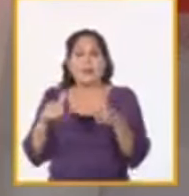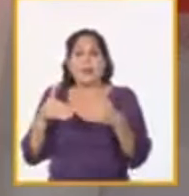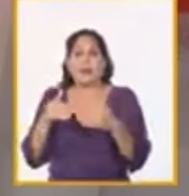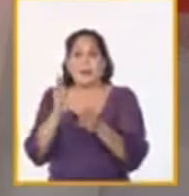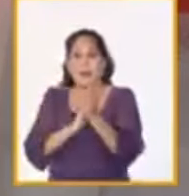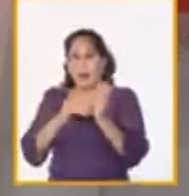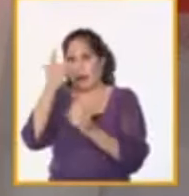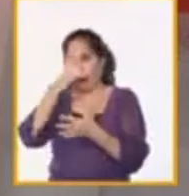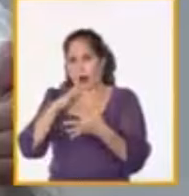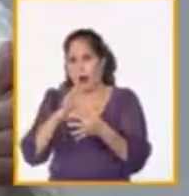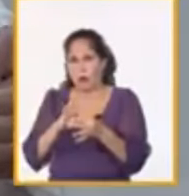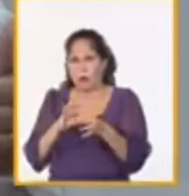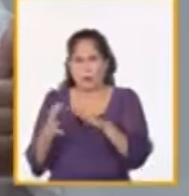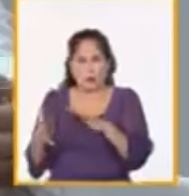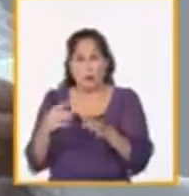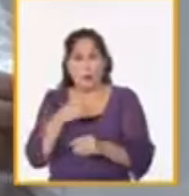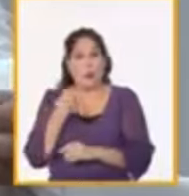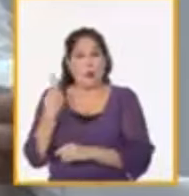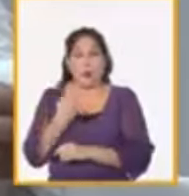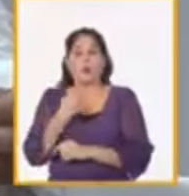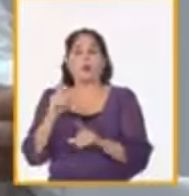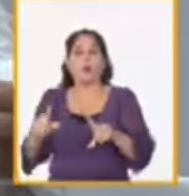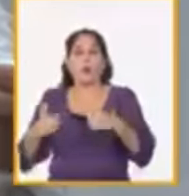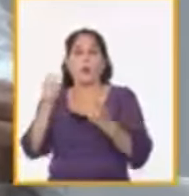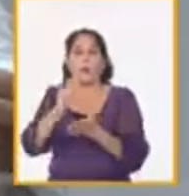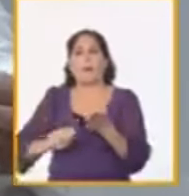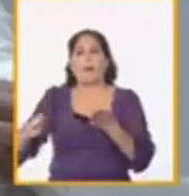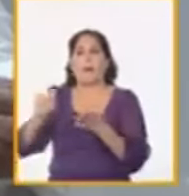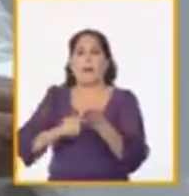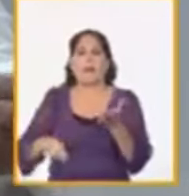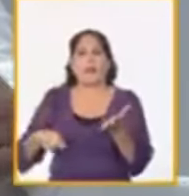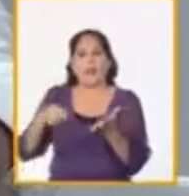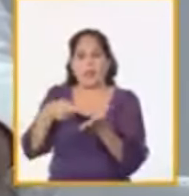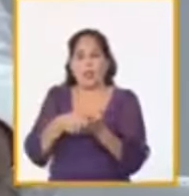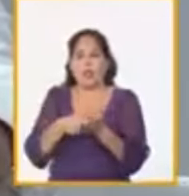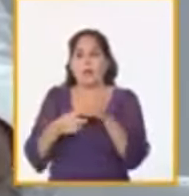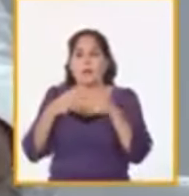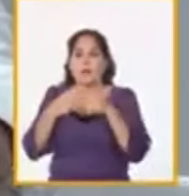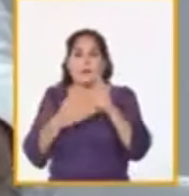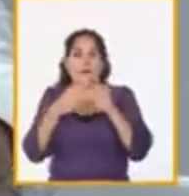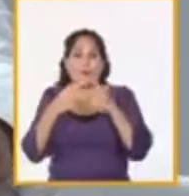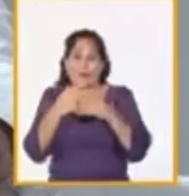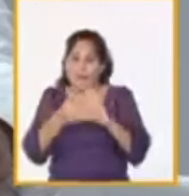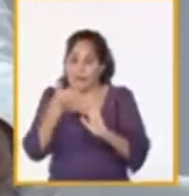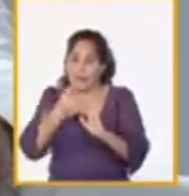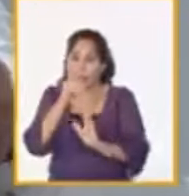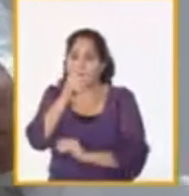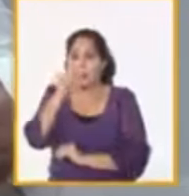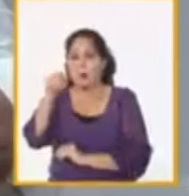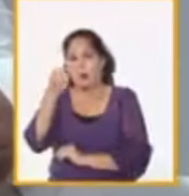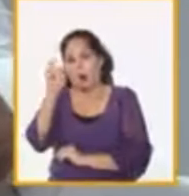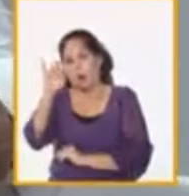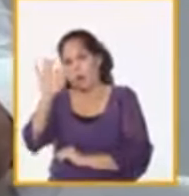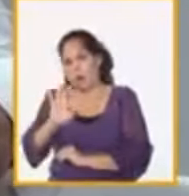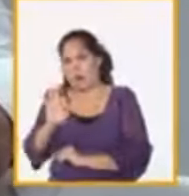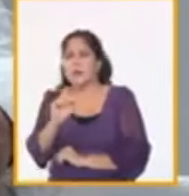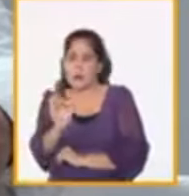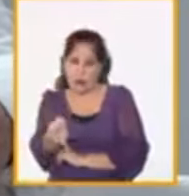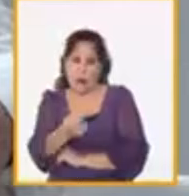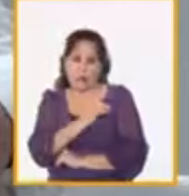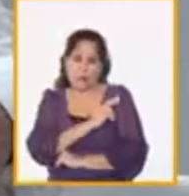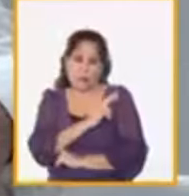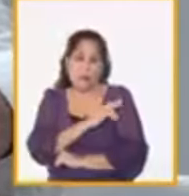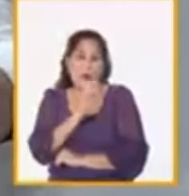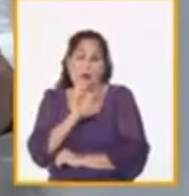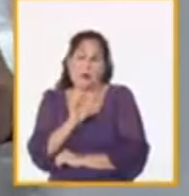agosto, nosotros tenemos cumplido el plan de inversión al 119%. Es verdad